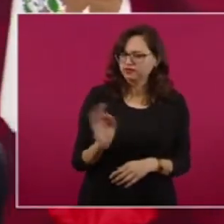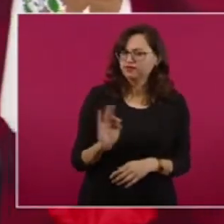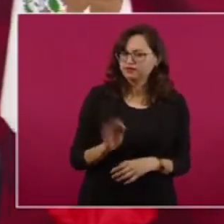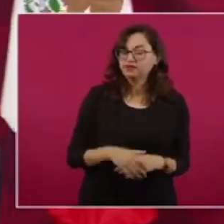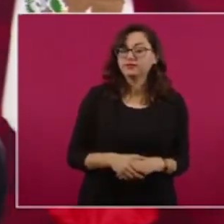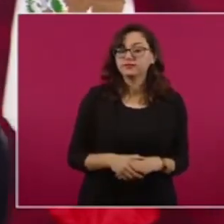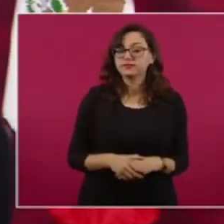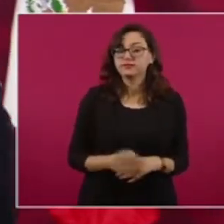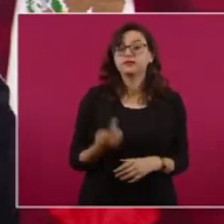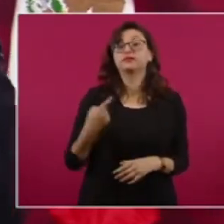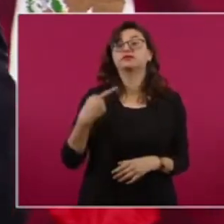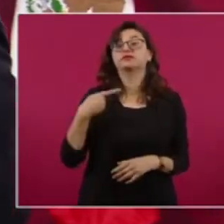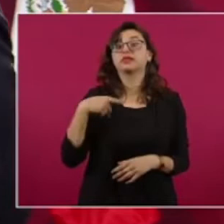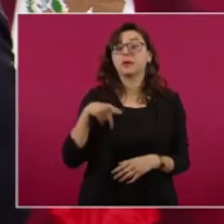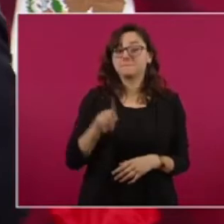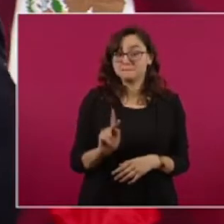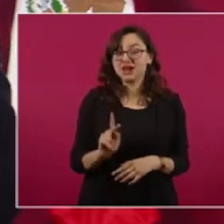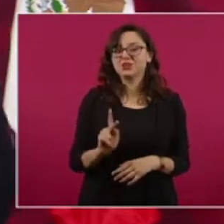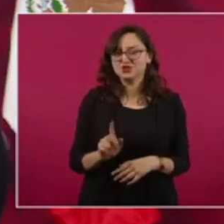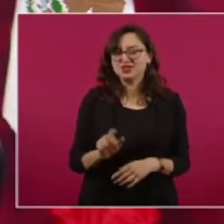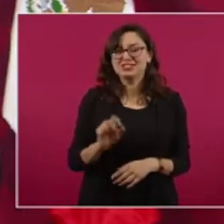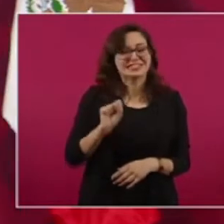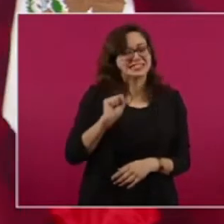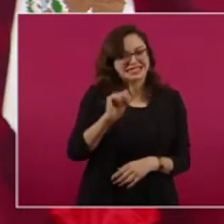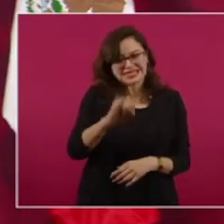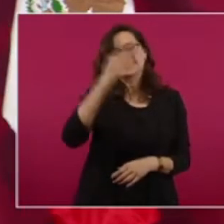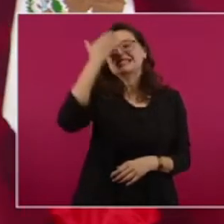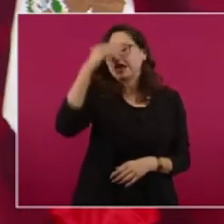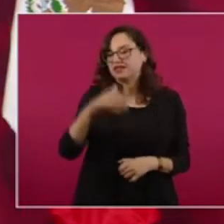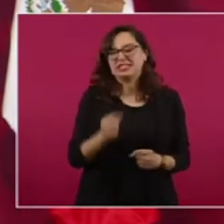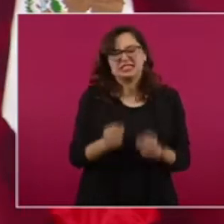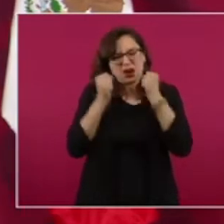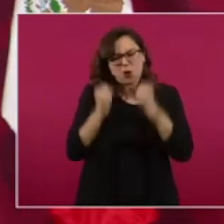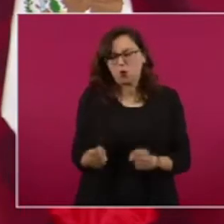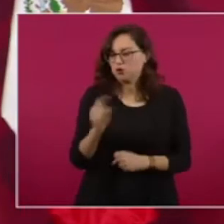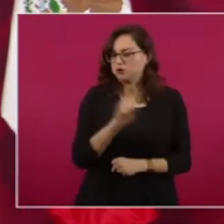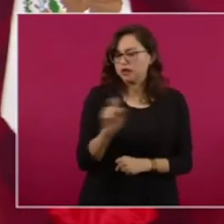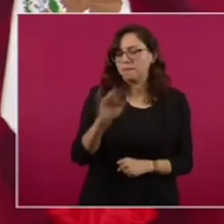perfectamente claro lo que no quiere.